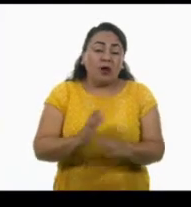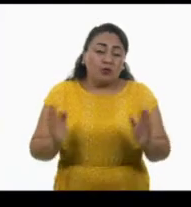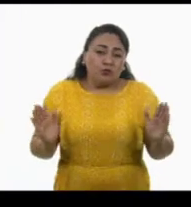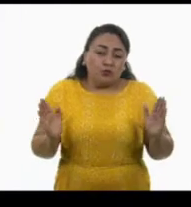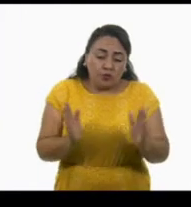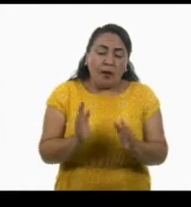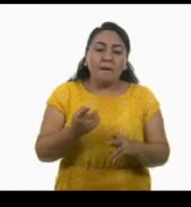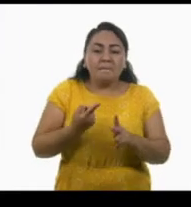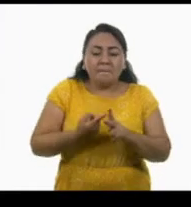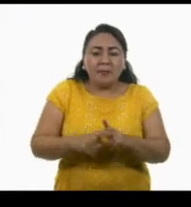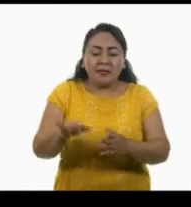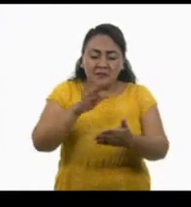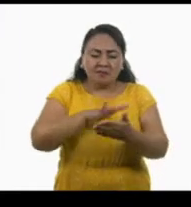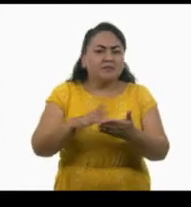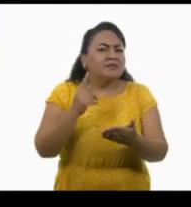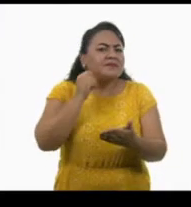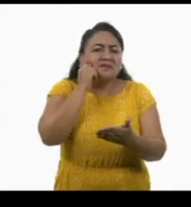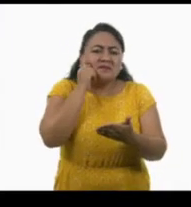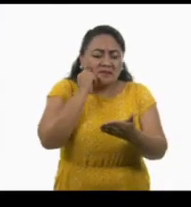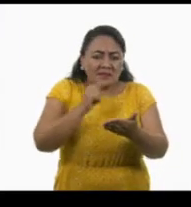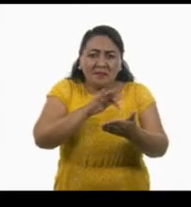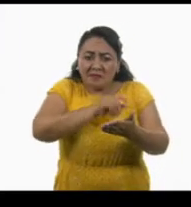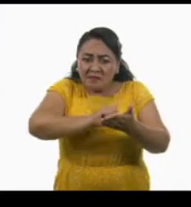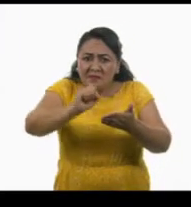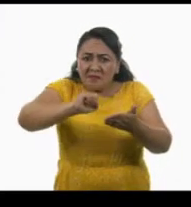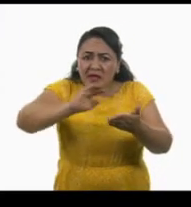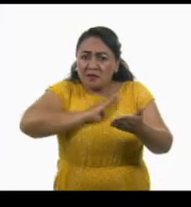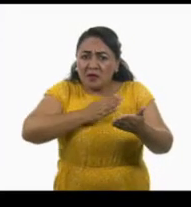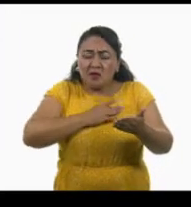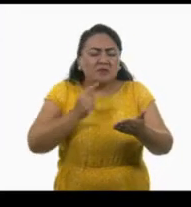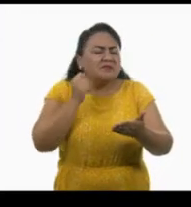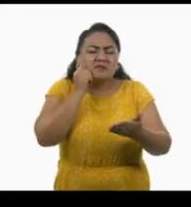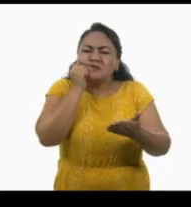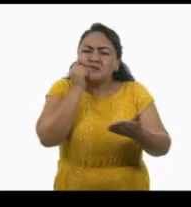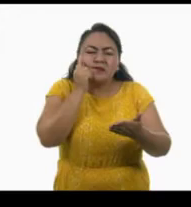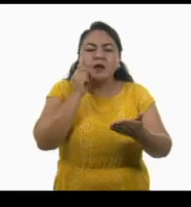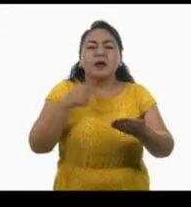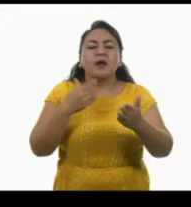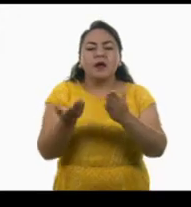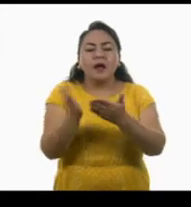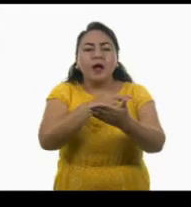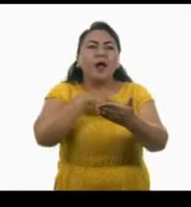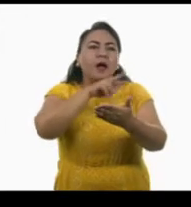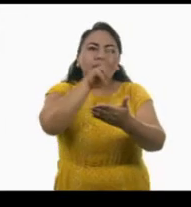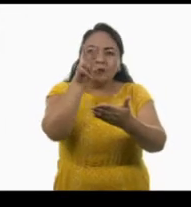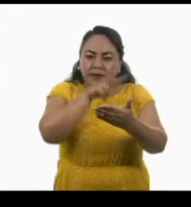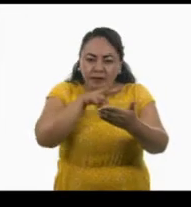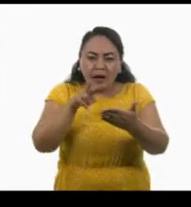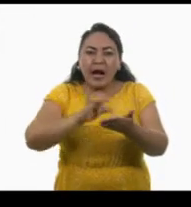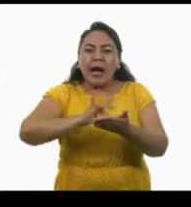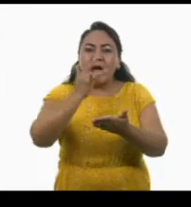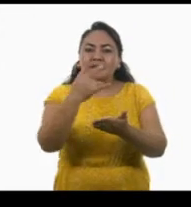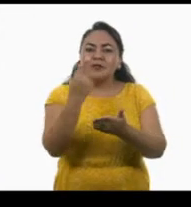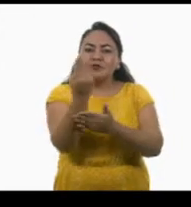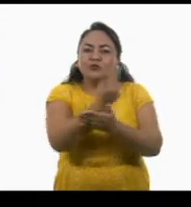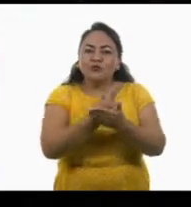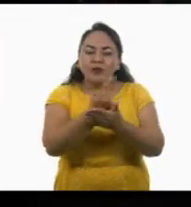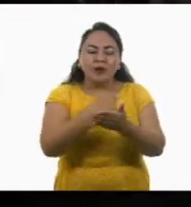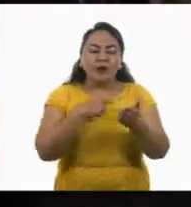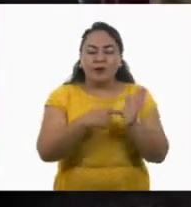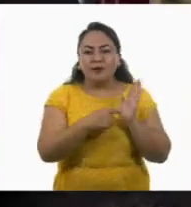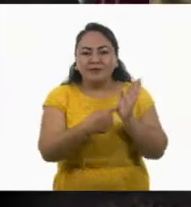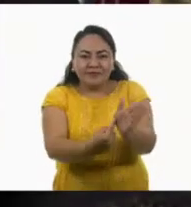siquiera entender lo que estaba escrito. Nosotros empezábamos a leer estos libros a través de las imágenes,